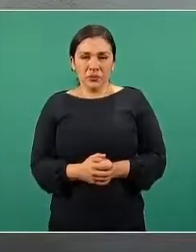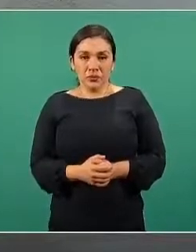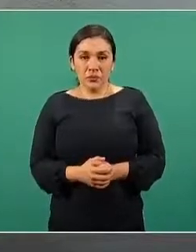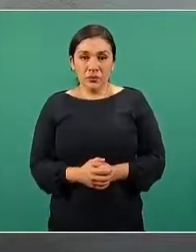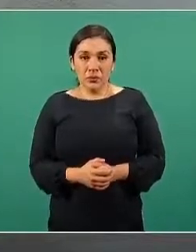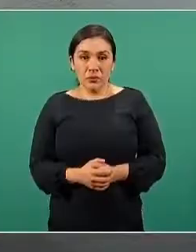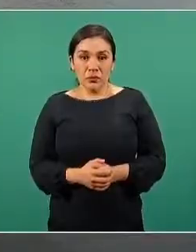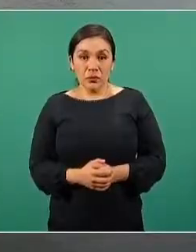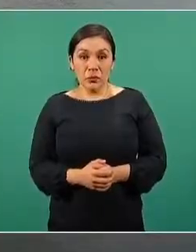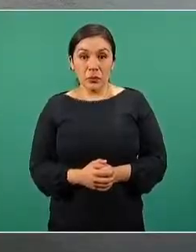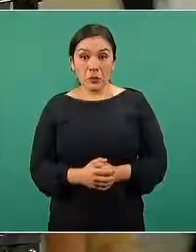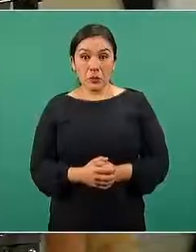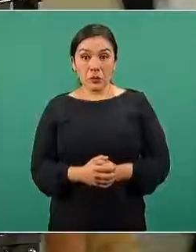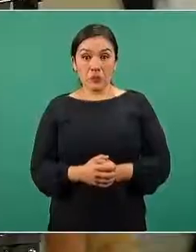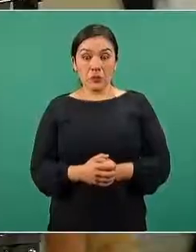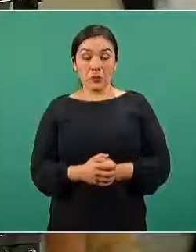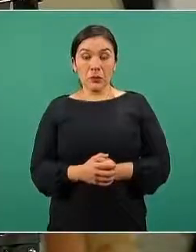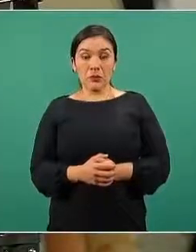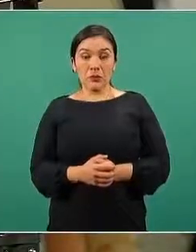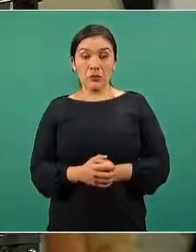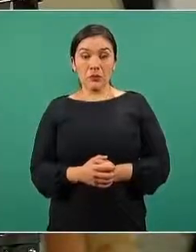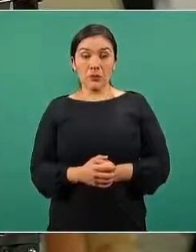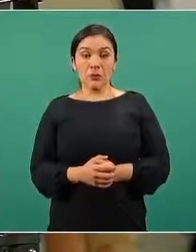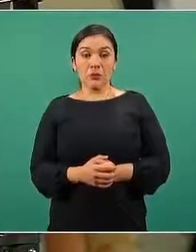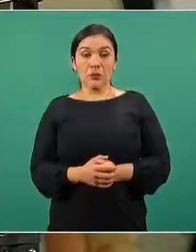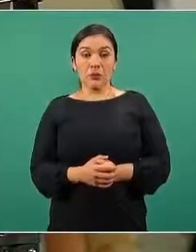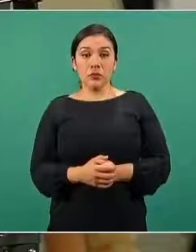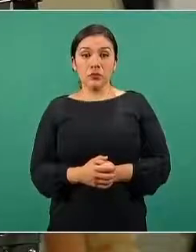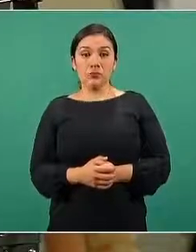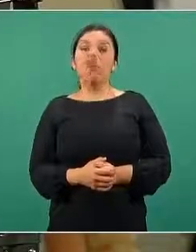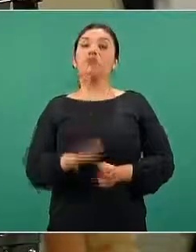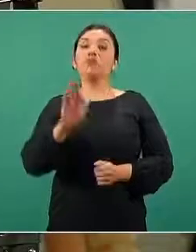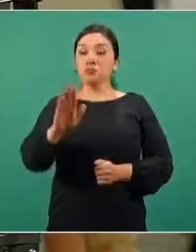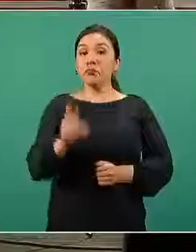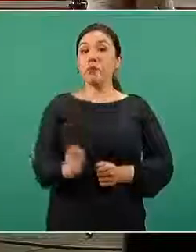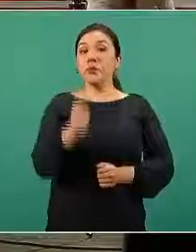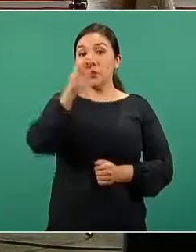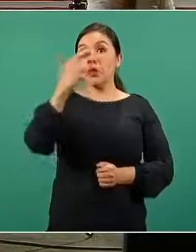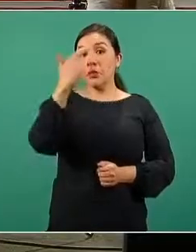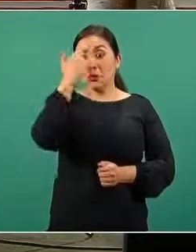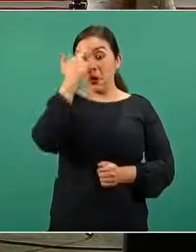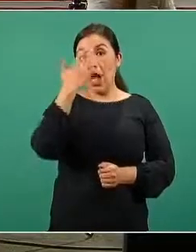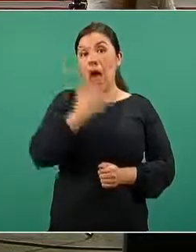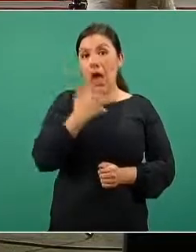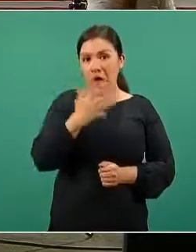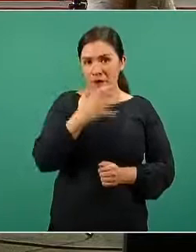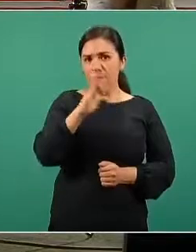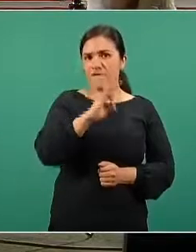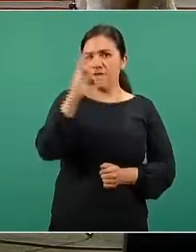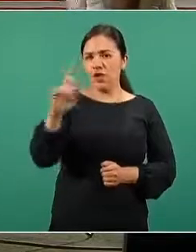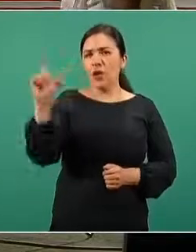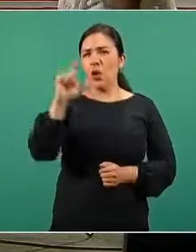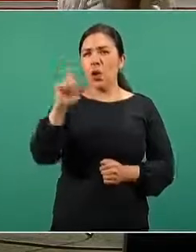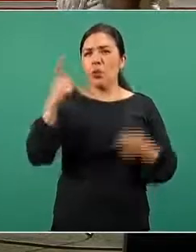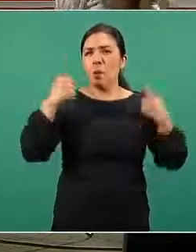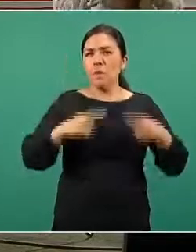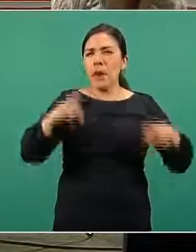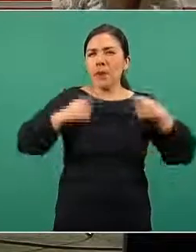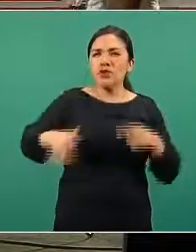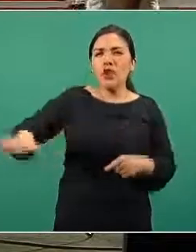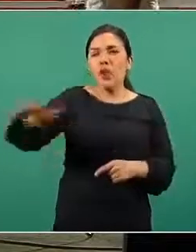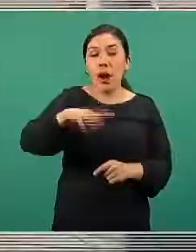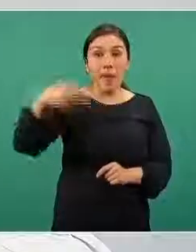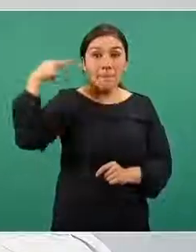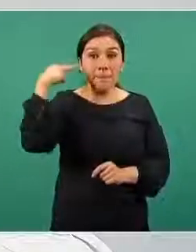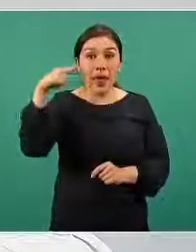cualquier punto del país. ¿Qué le diría la gente? Claro, miren, primero recordar que si hay una fecha que los mexicanos y los